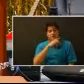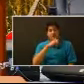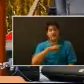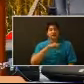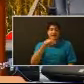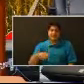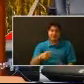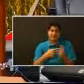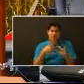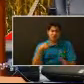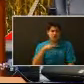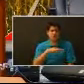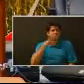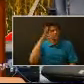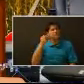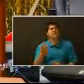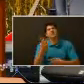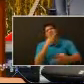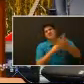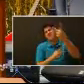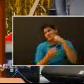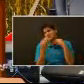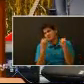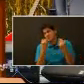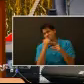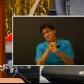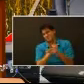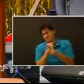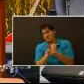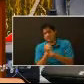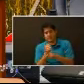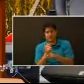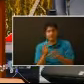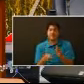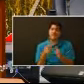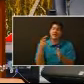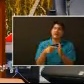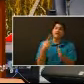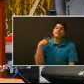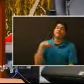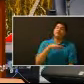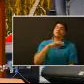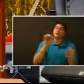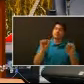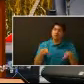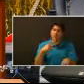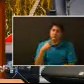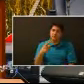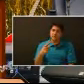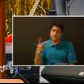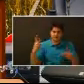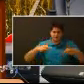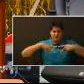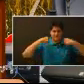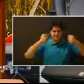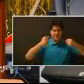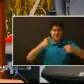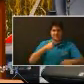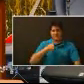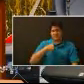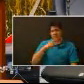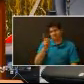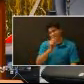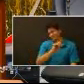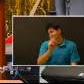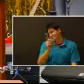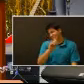qué nos ha sobrevenido todo esto? A veces podemos decir, valiente. Ay, no, hermana, no,